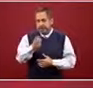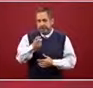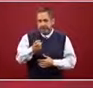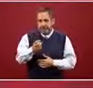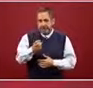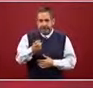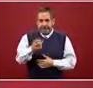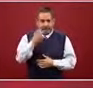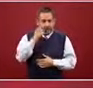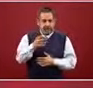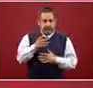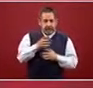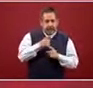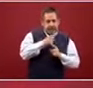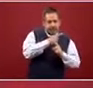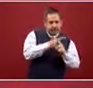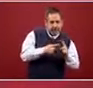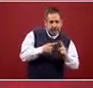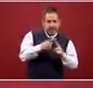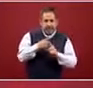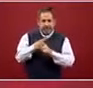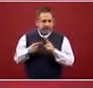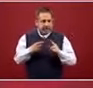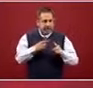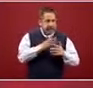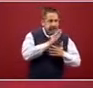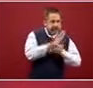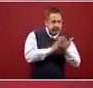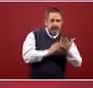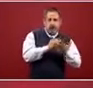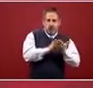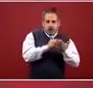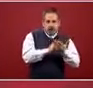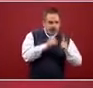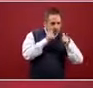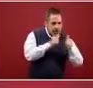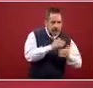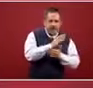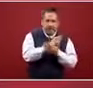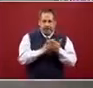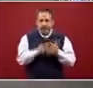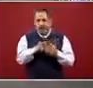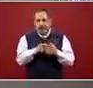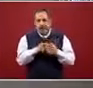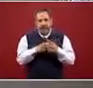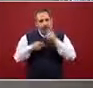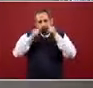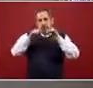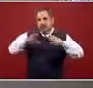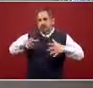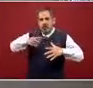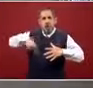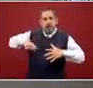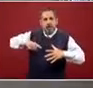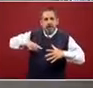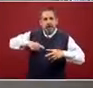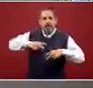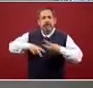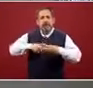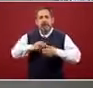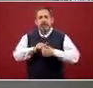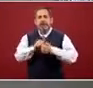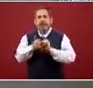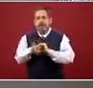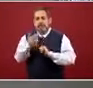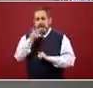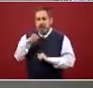una fase mixta de las medidas de prevención y control, en donde coexiste el